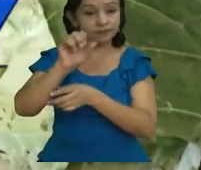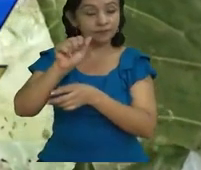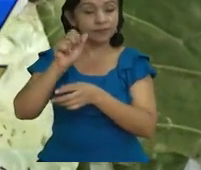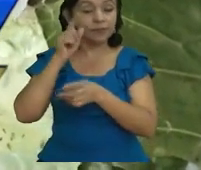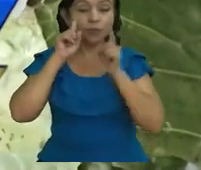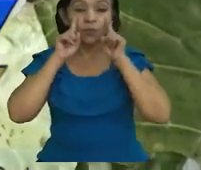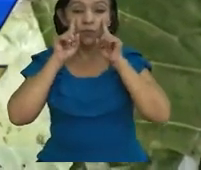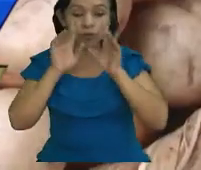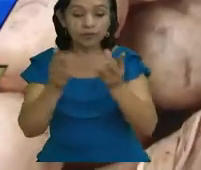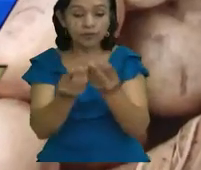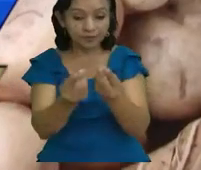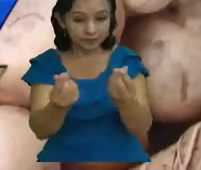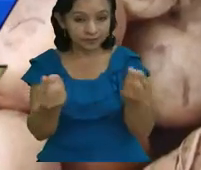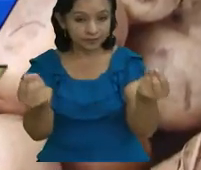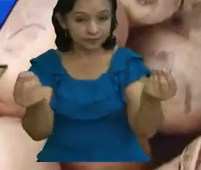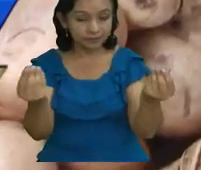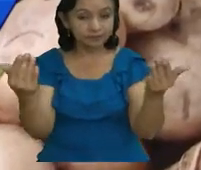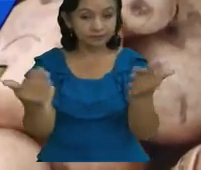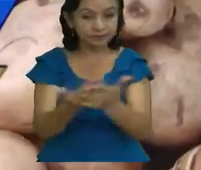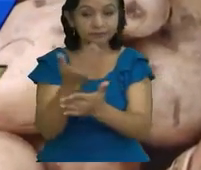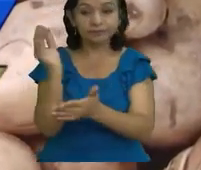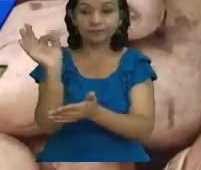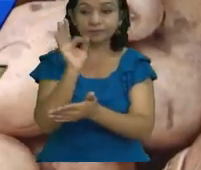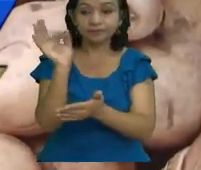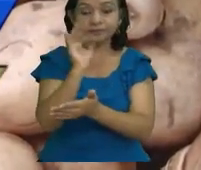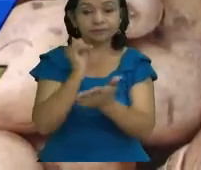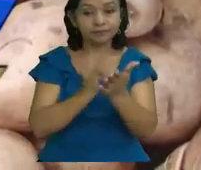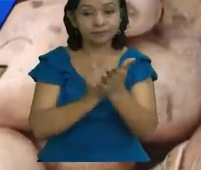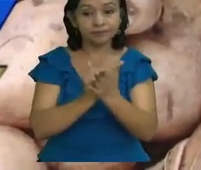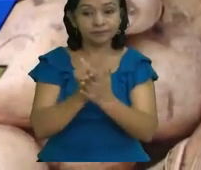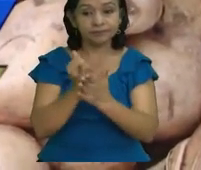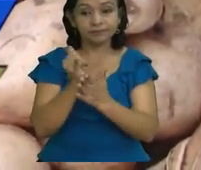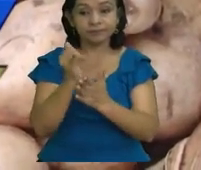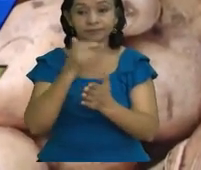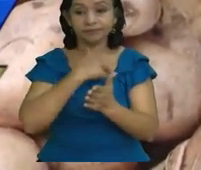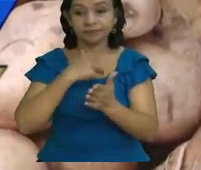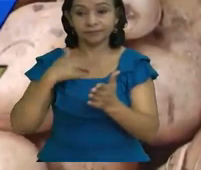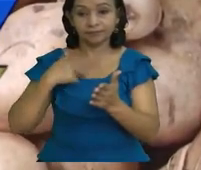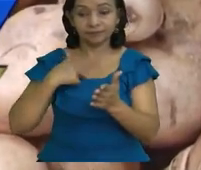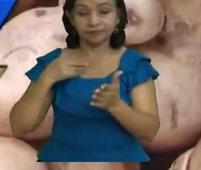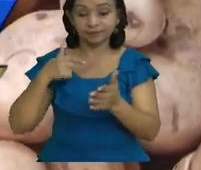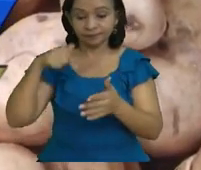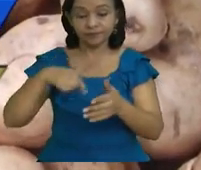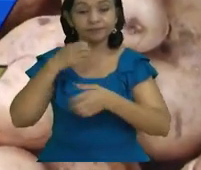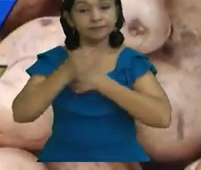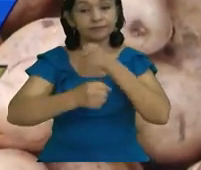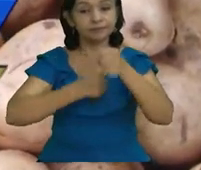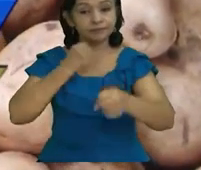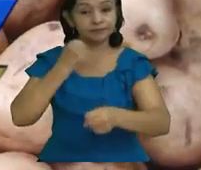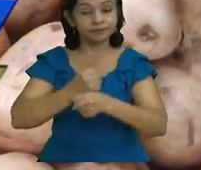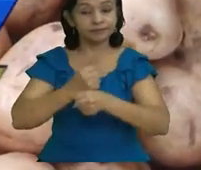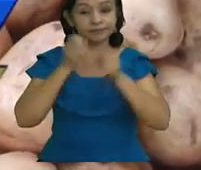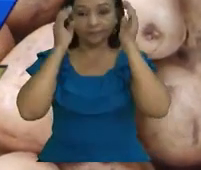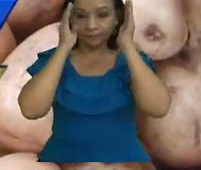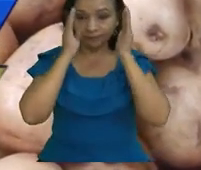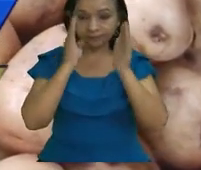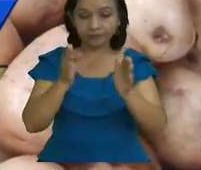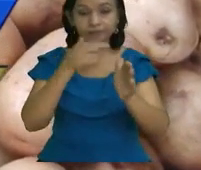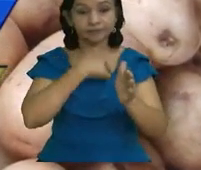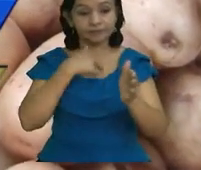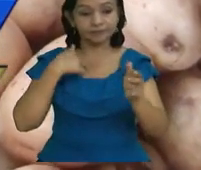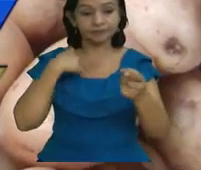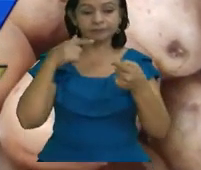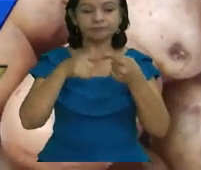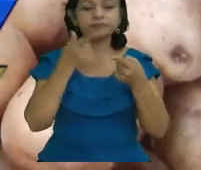tierra. Entonces, en estos nuevos procesos de investigación de que se van a instalar, que tenemos para este año, están enfocados con eso, establecer